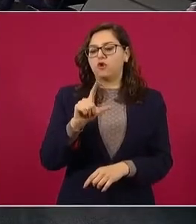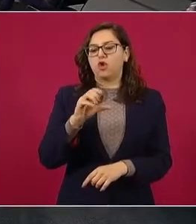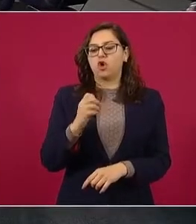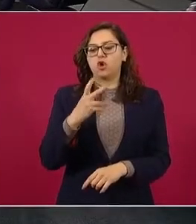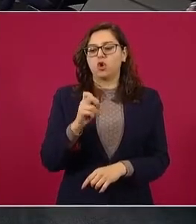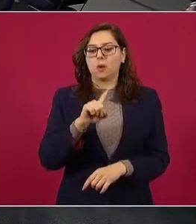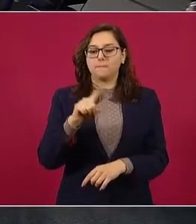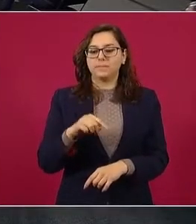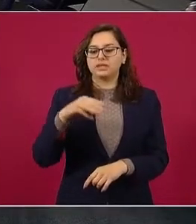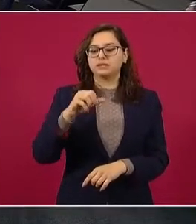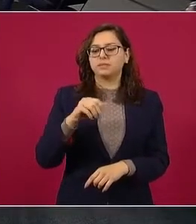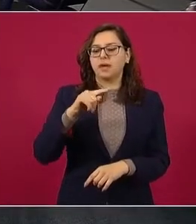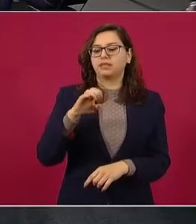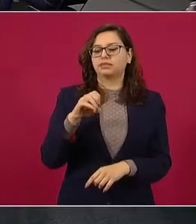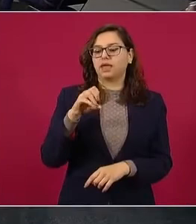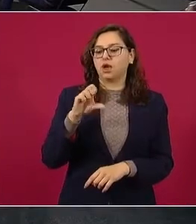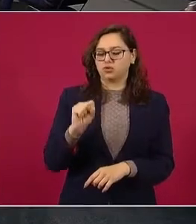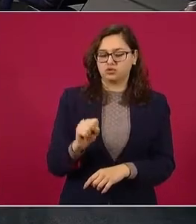consigna era